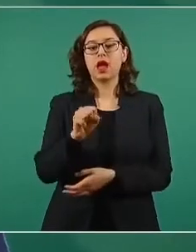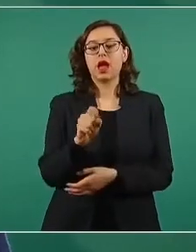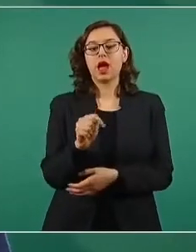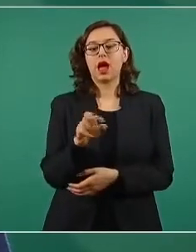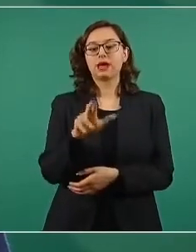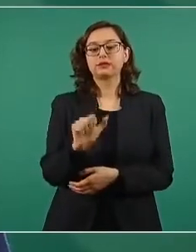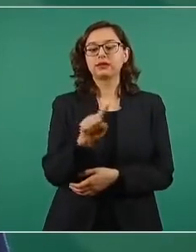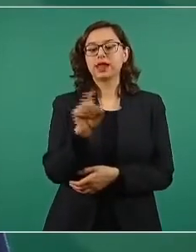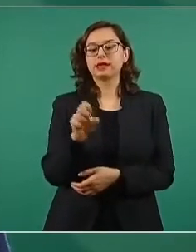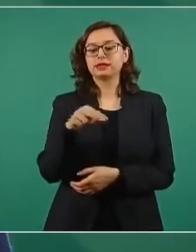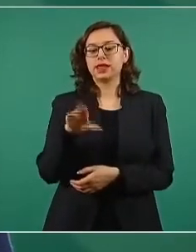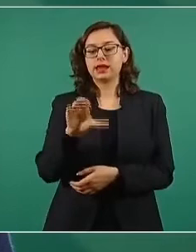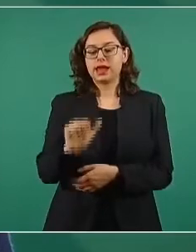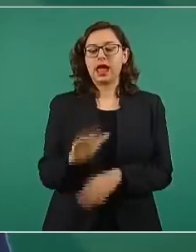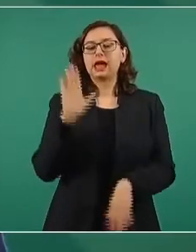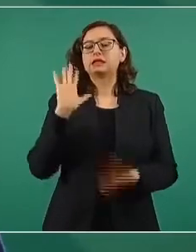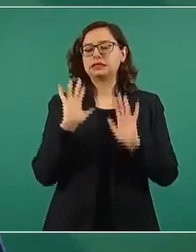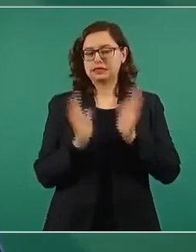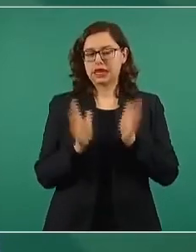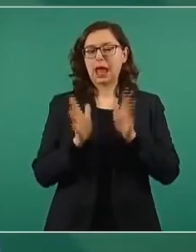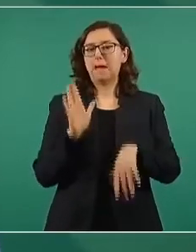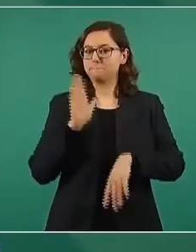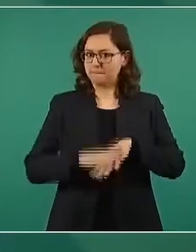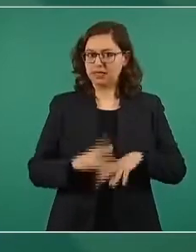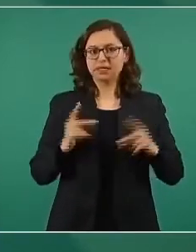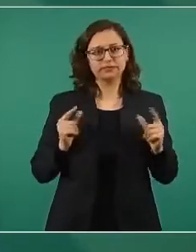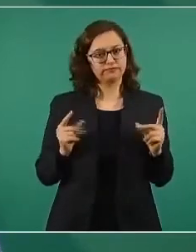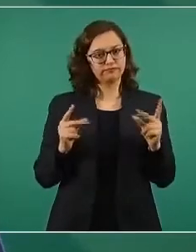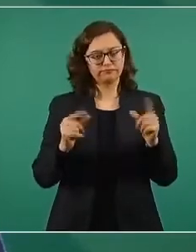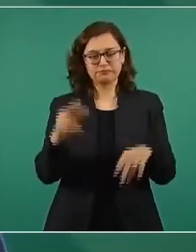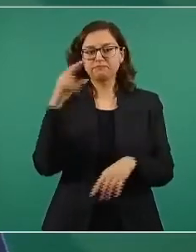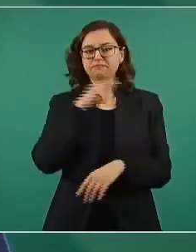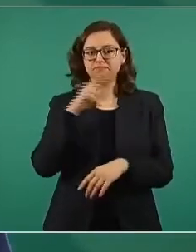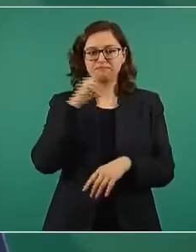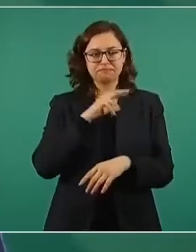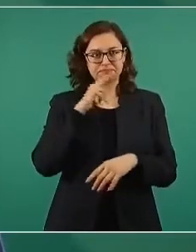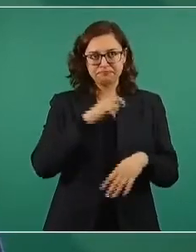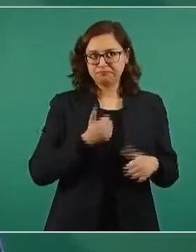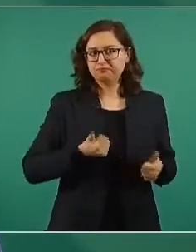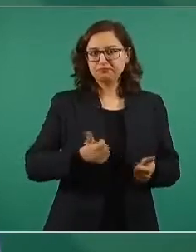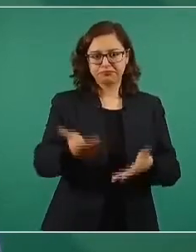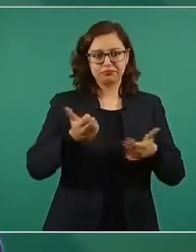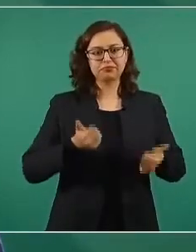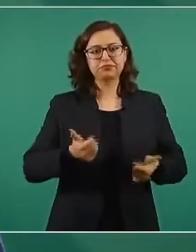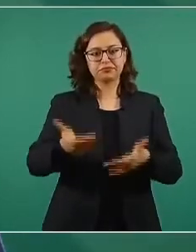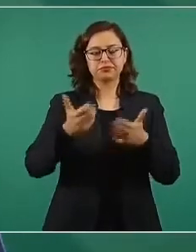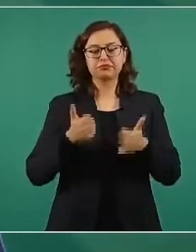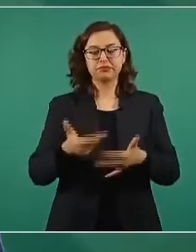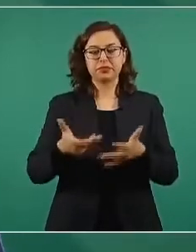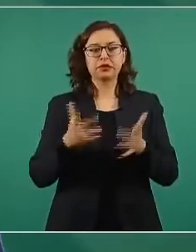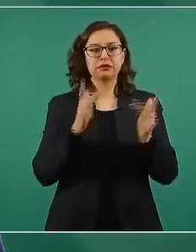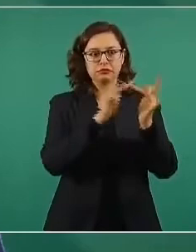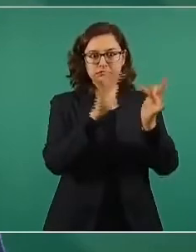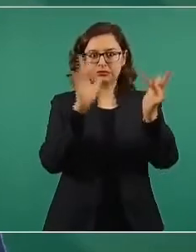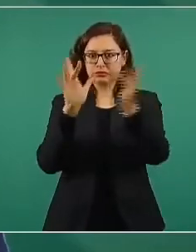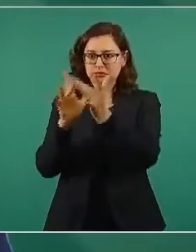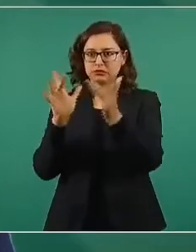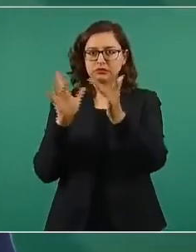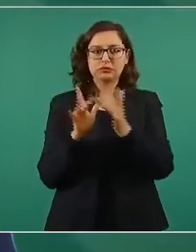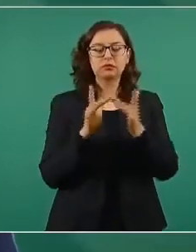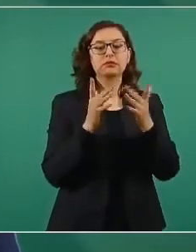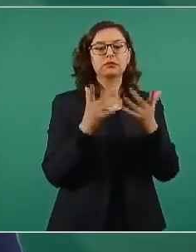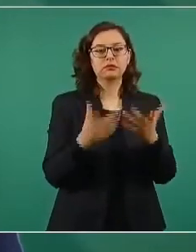trabajando cercanamente con la compañía que envasa, Leomont, y con AstraZeneca y su casa